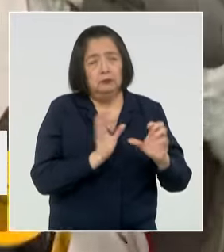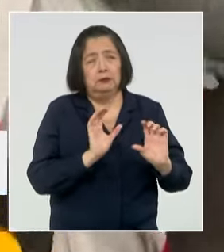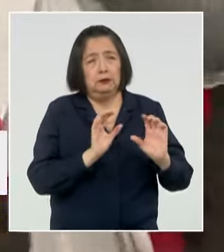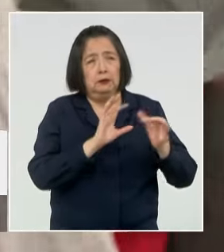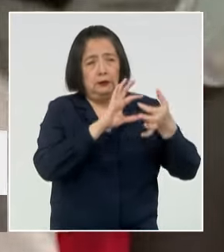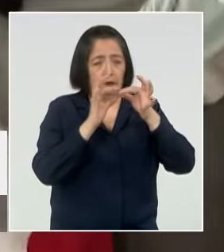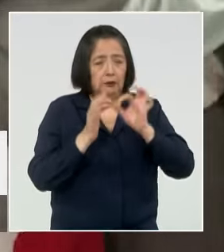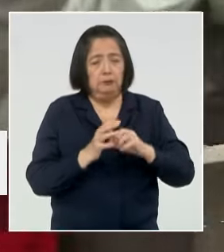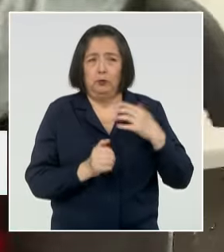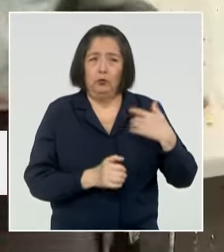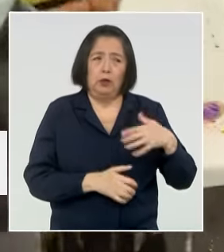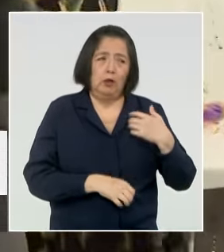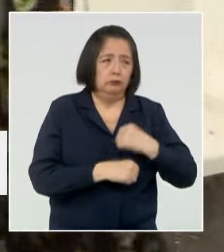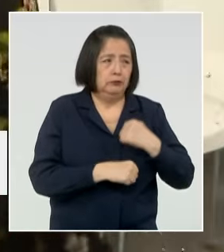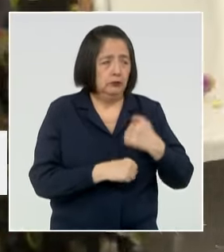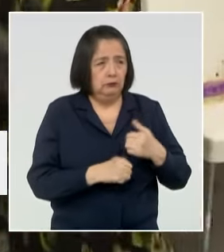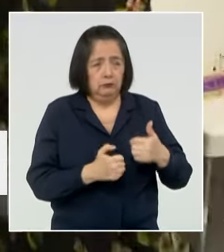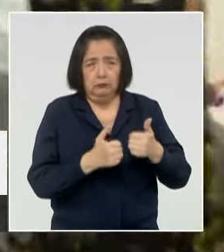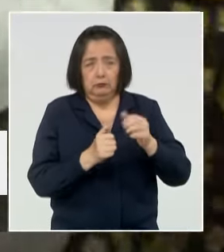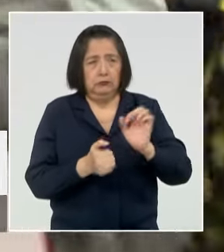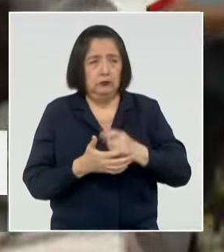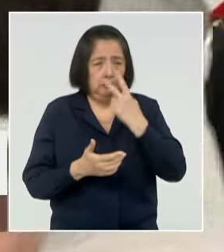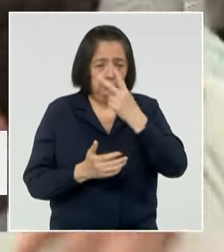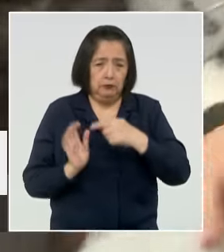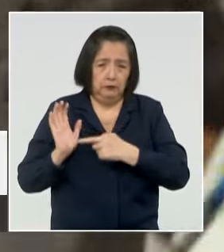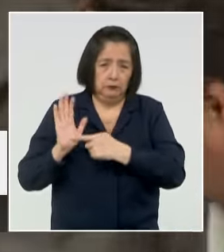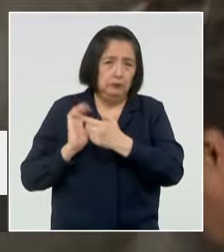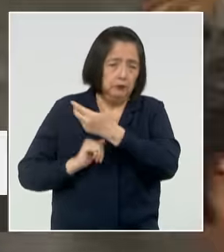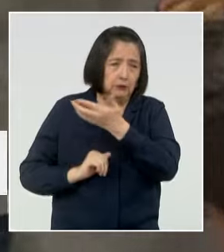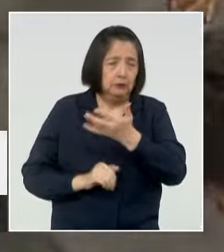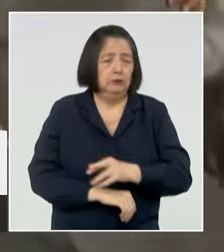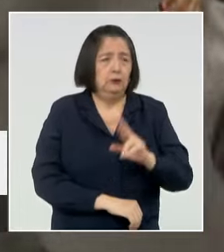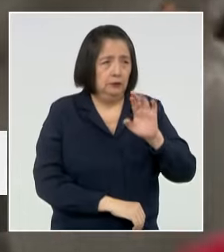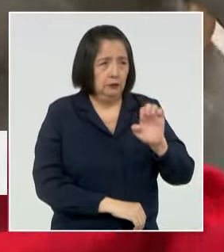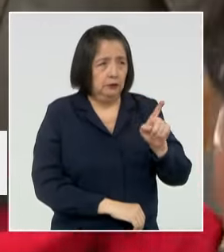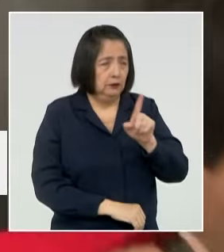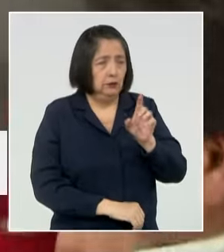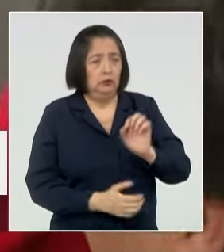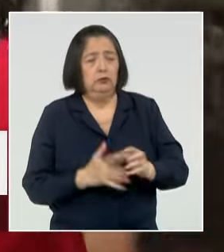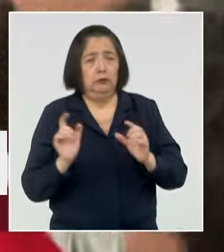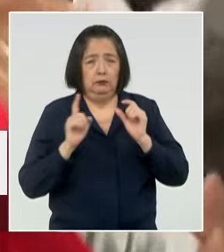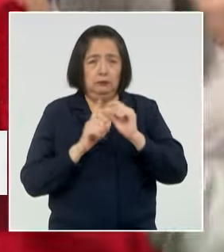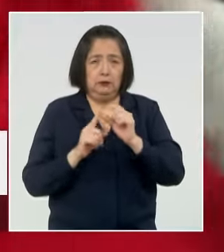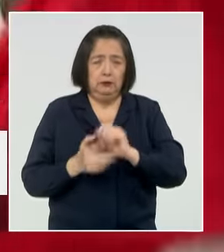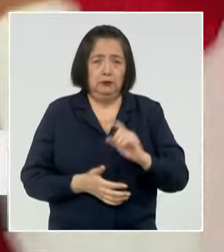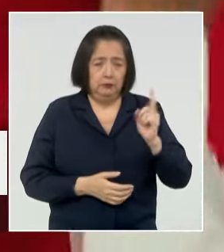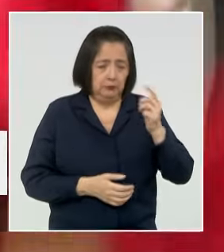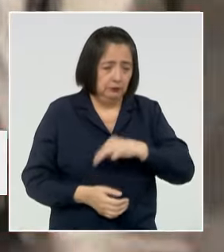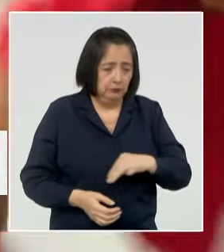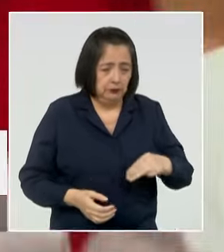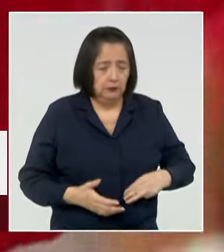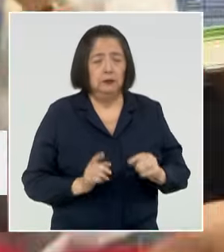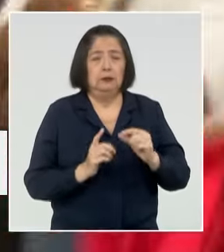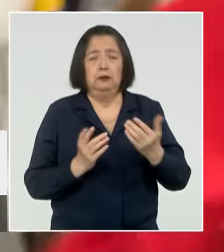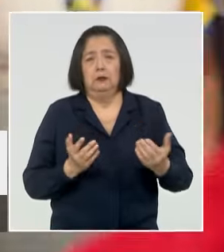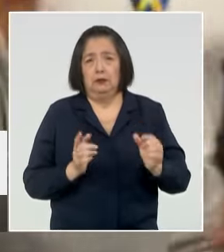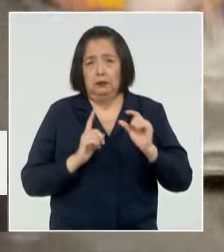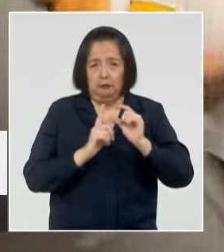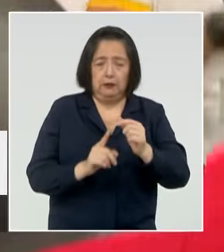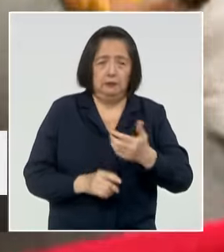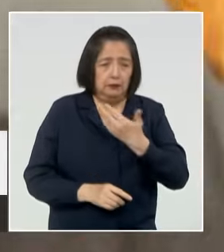trabajo excepcional, ¿no? Ustedes han visto la presentación de Renzo Mangiari, junto con las palabras del Premier, junto con las palabras de la